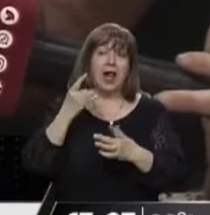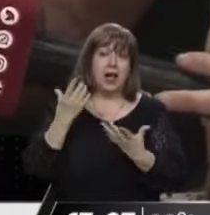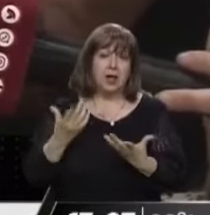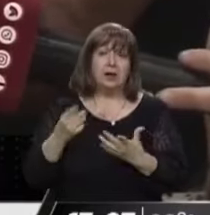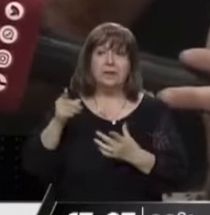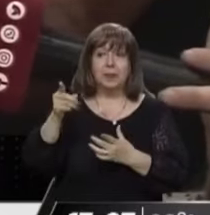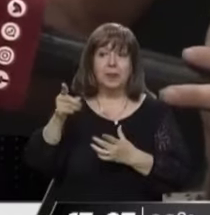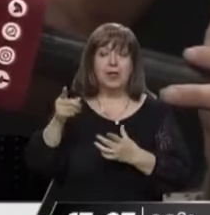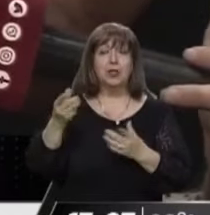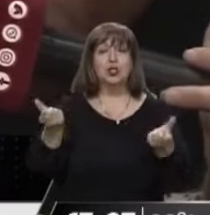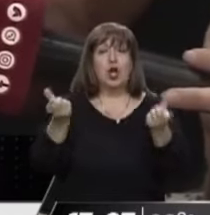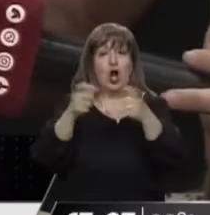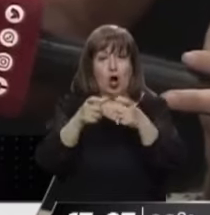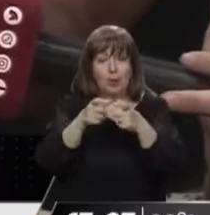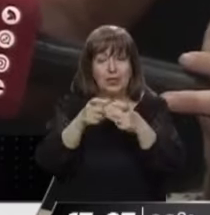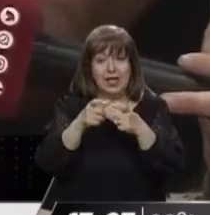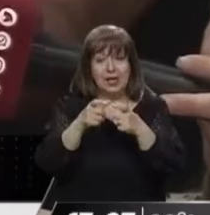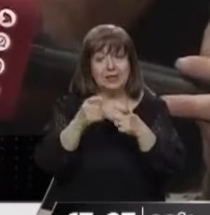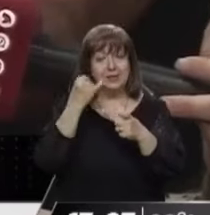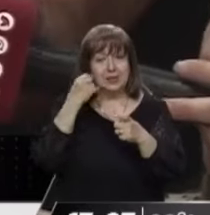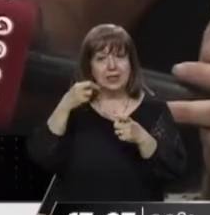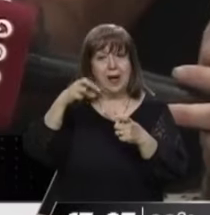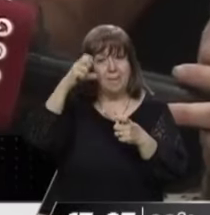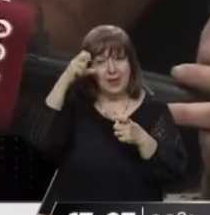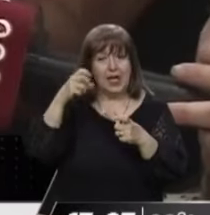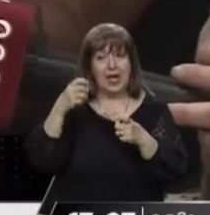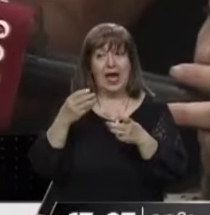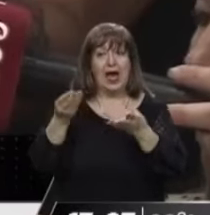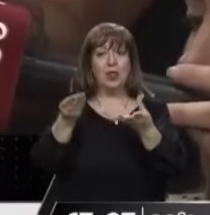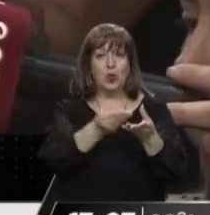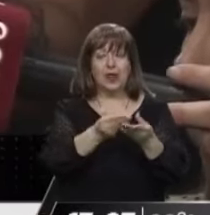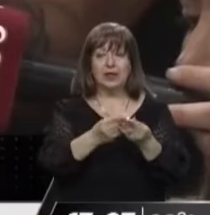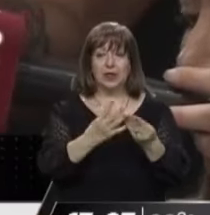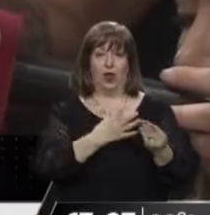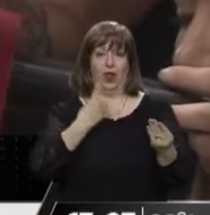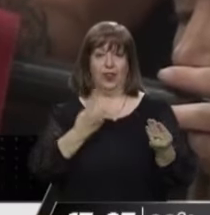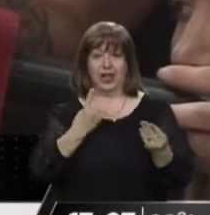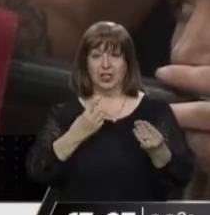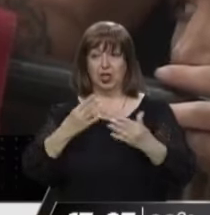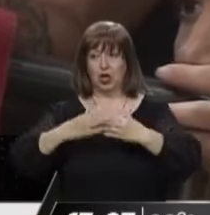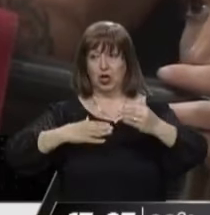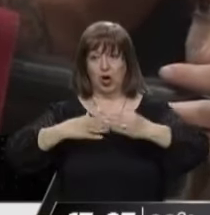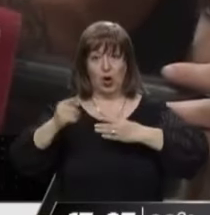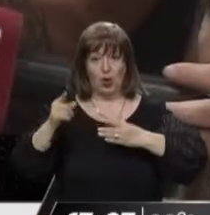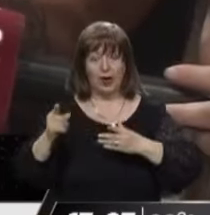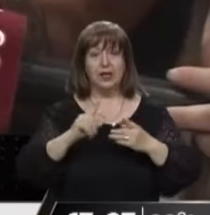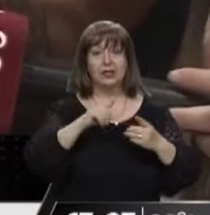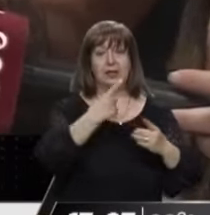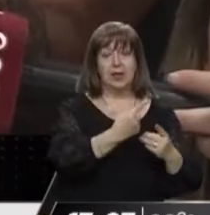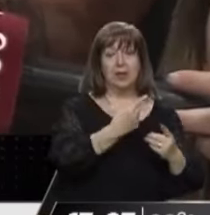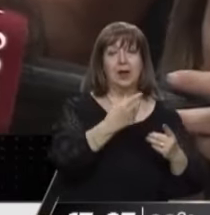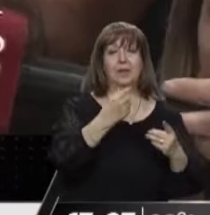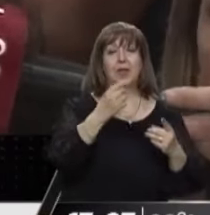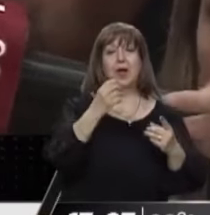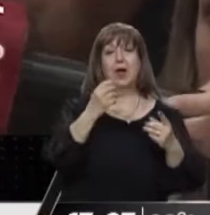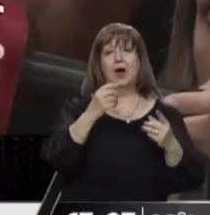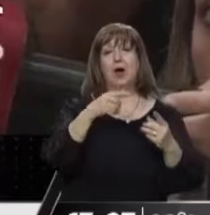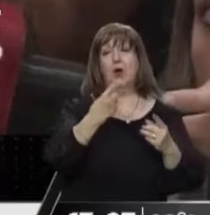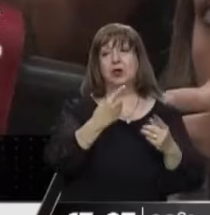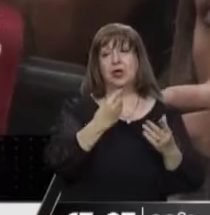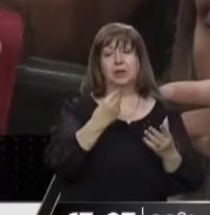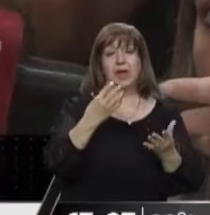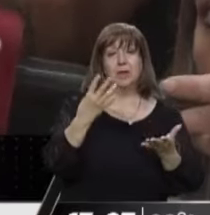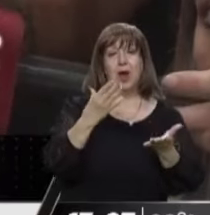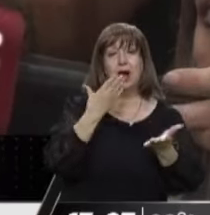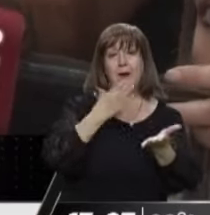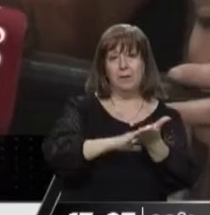Nosotros tenemos un comité de preadjudicación y nosotros tenemos justamente un director de obras de asuntos legales, que era Mauro Oma, que es el que me presentaba todos